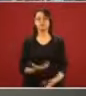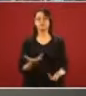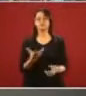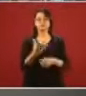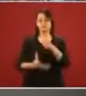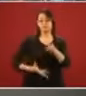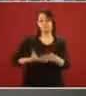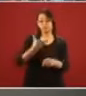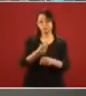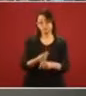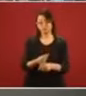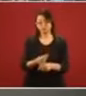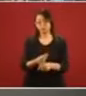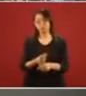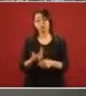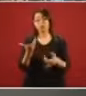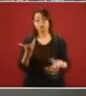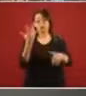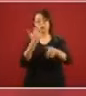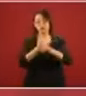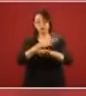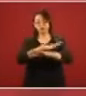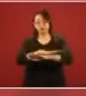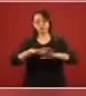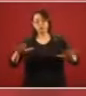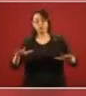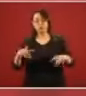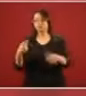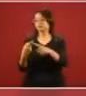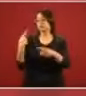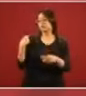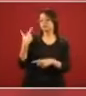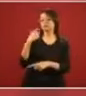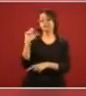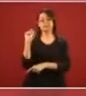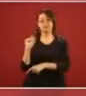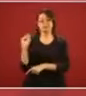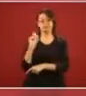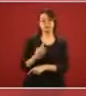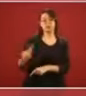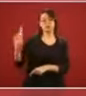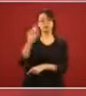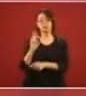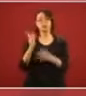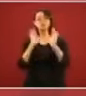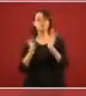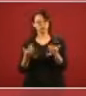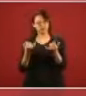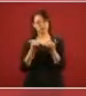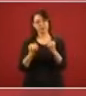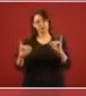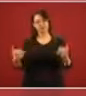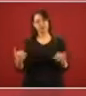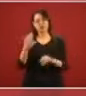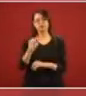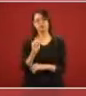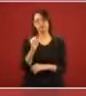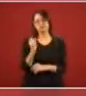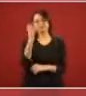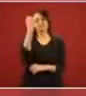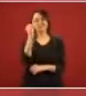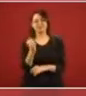complementar como información que el fin de semana inauguramos